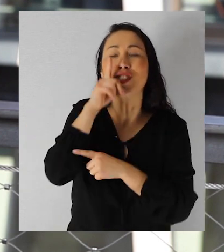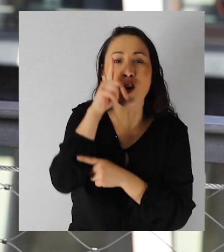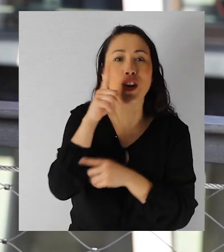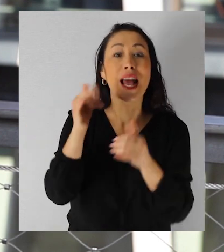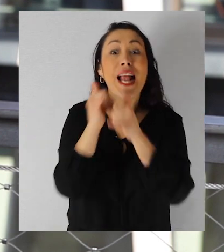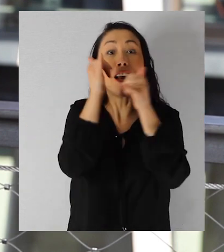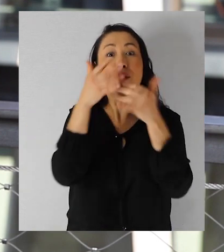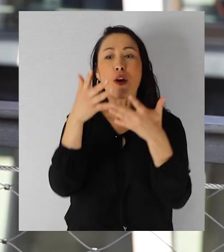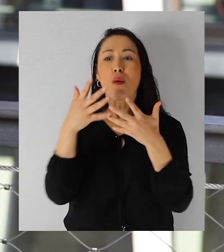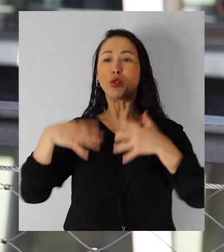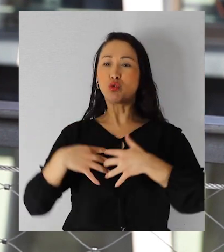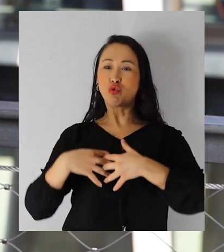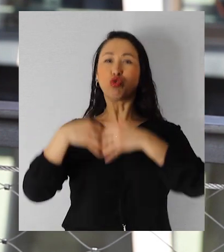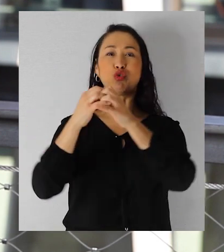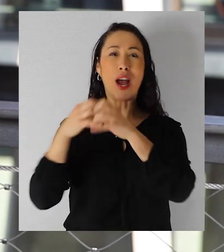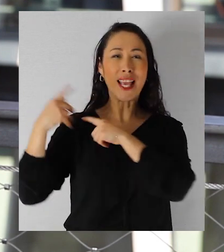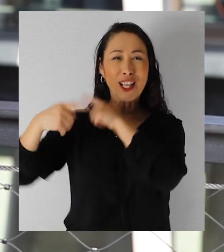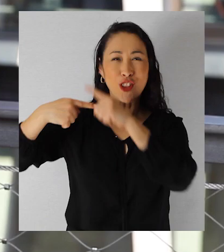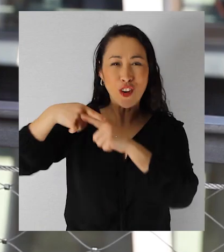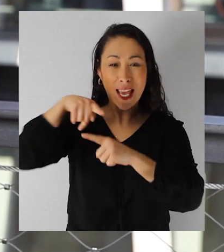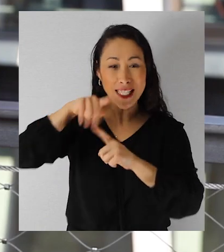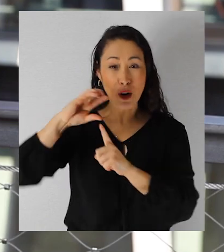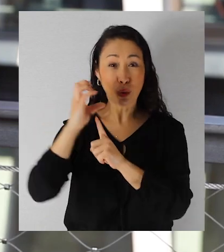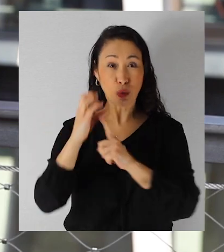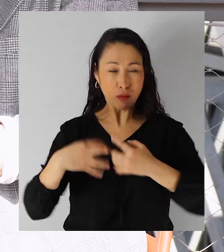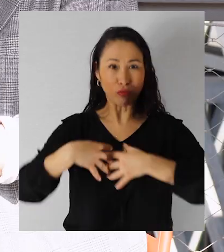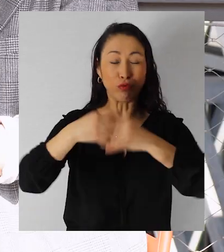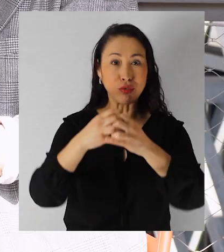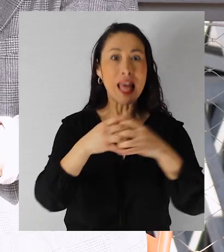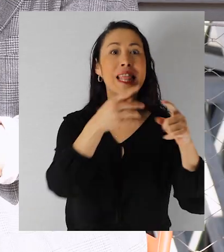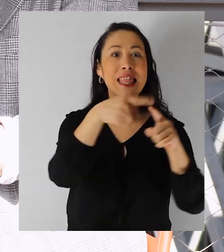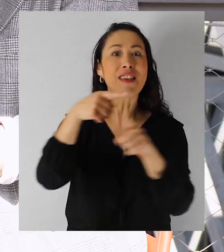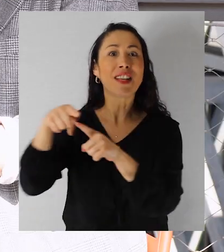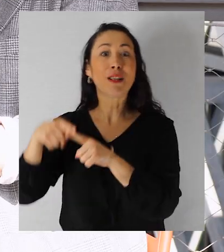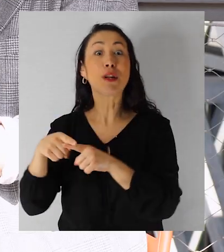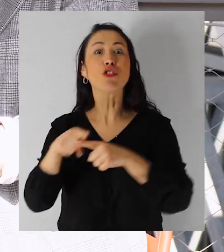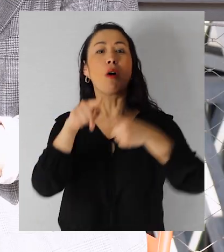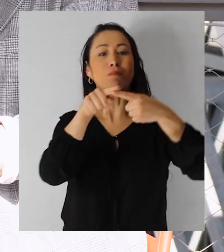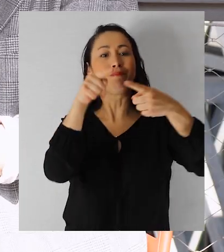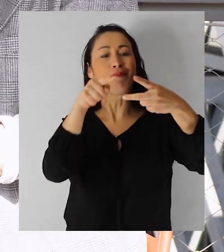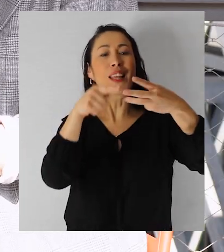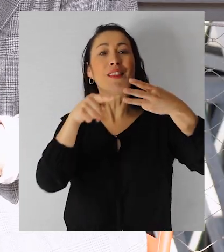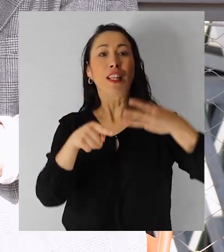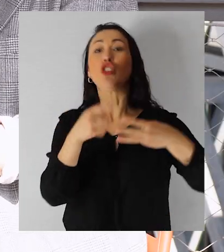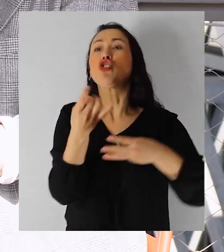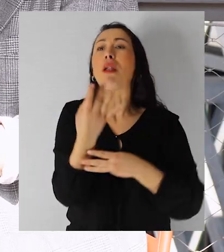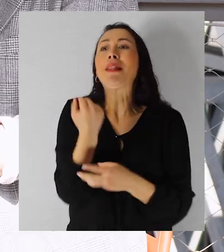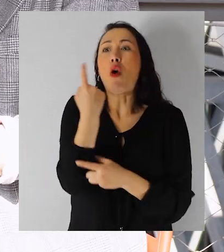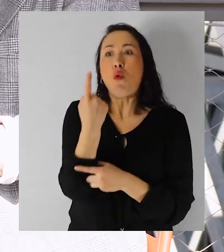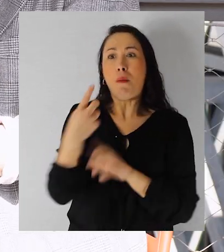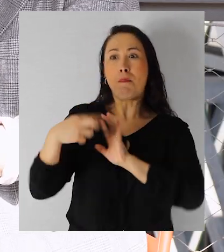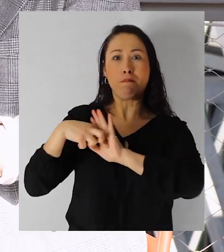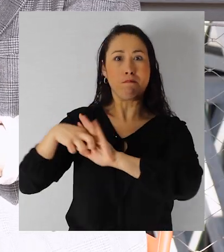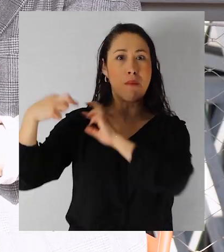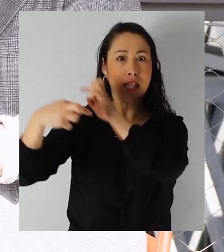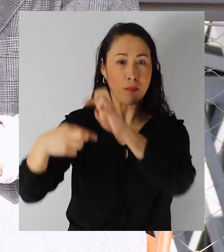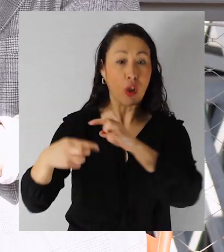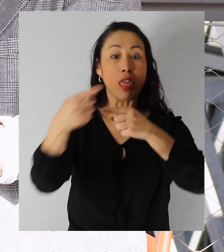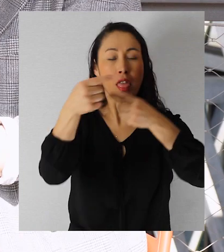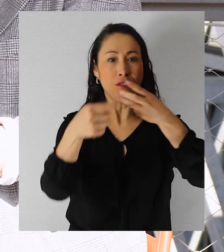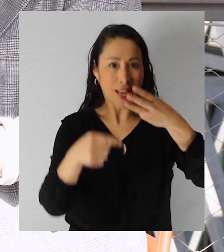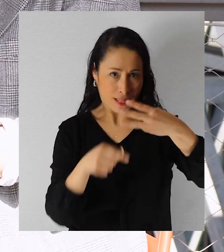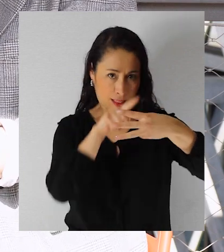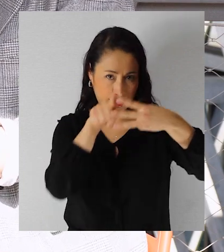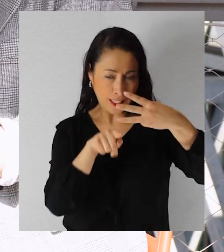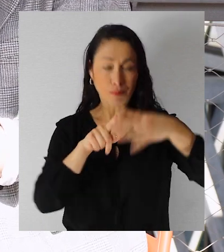construir esa historia y esa cultura hay diferencias. Por eso hablamos de patrimonios y no de un solo patrimonio. Mira, súper interesante porque